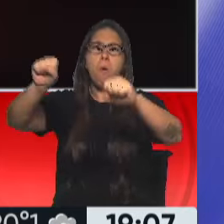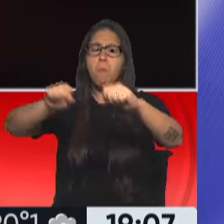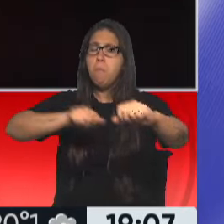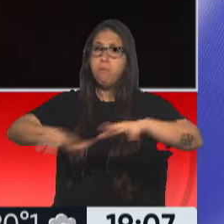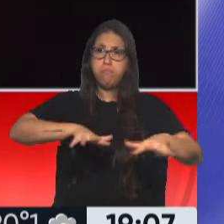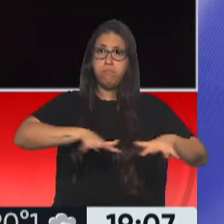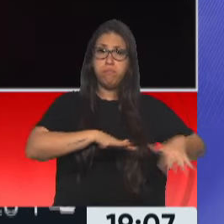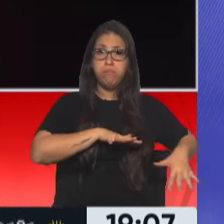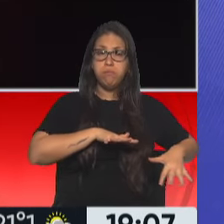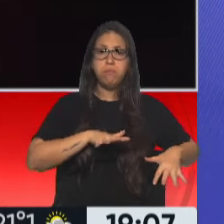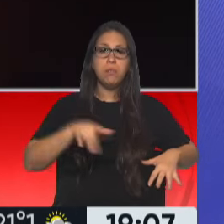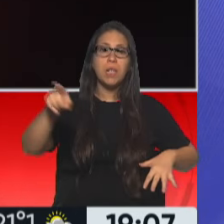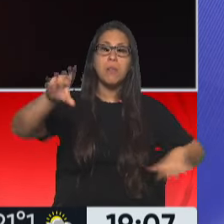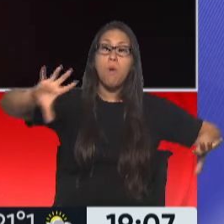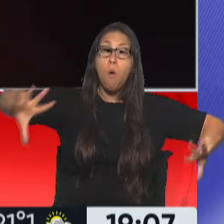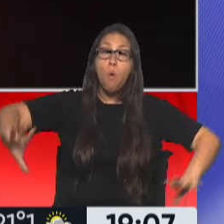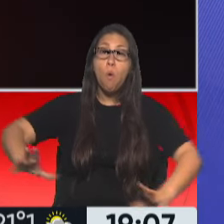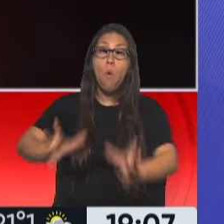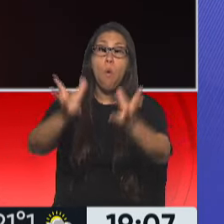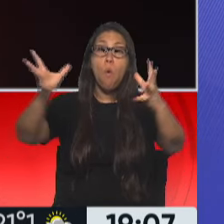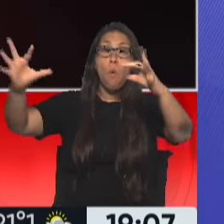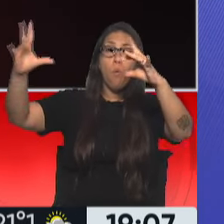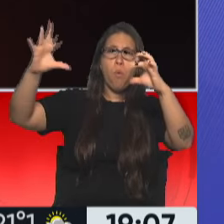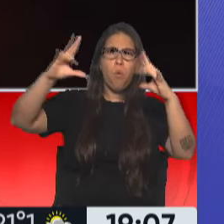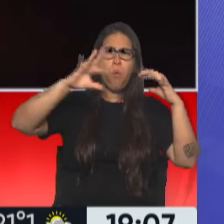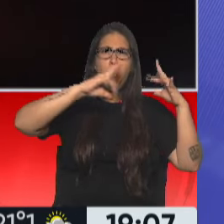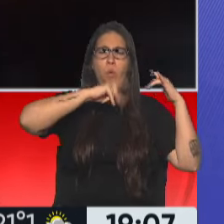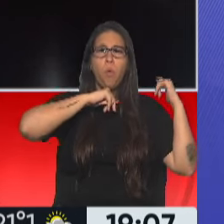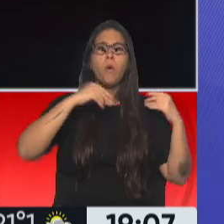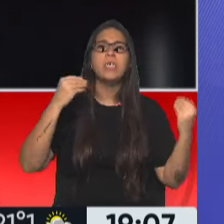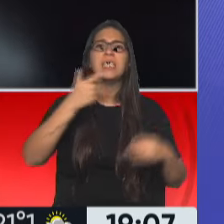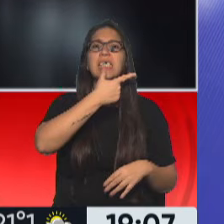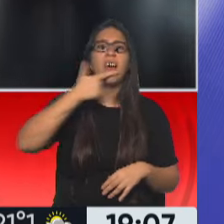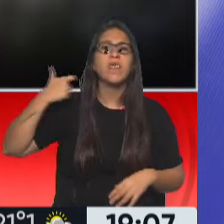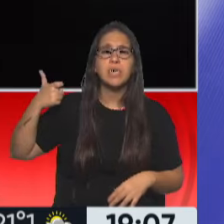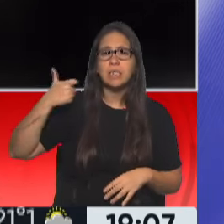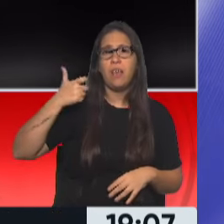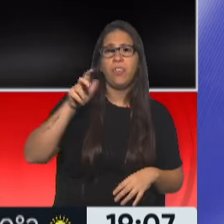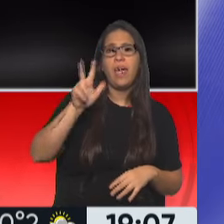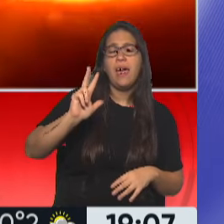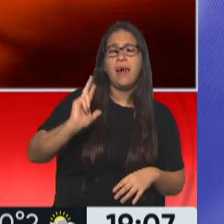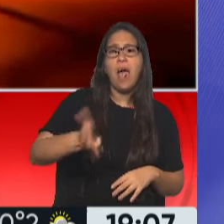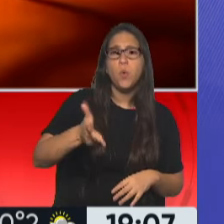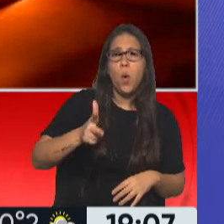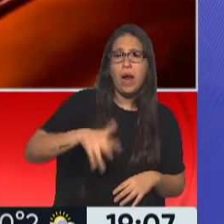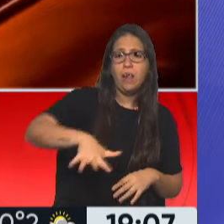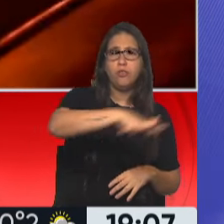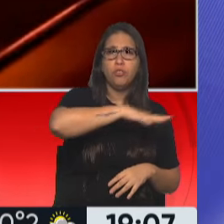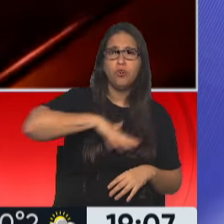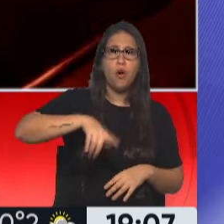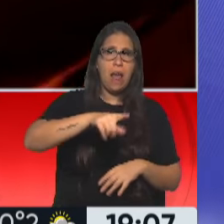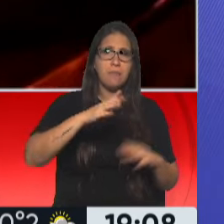ese hongo se Sí. trasladaba hacia San Vicente Claro. y Cañuelas. O sea, hacia el lado donde vos estabas. Exacto. ¿Por